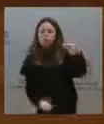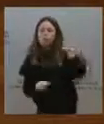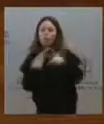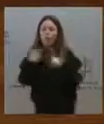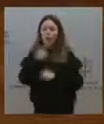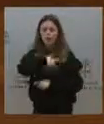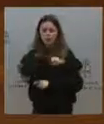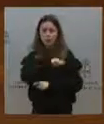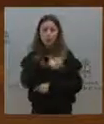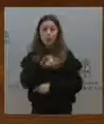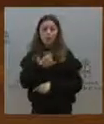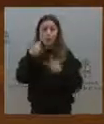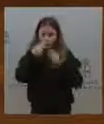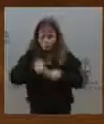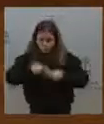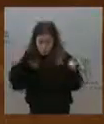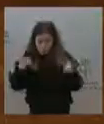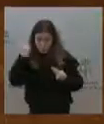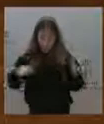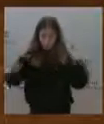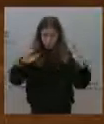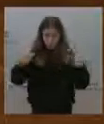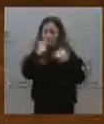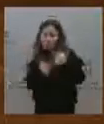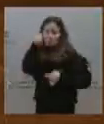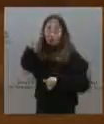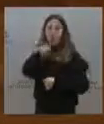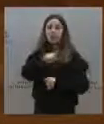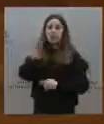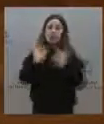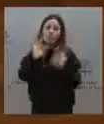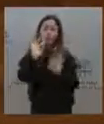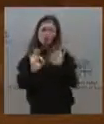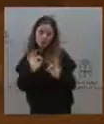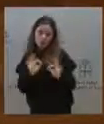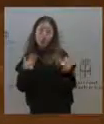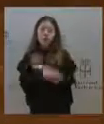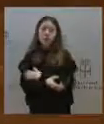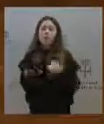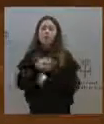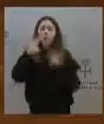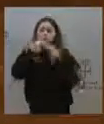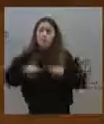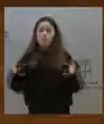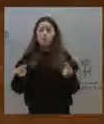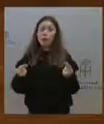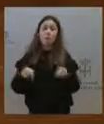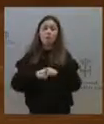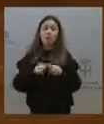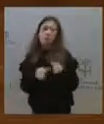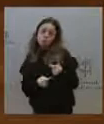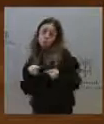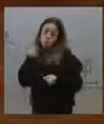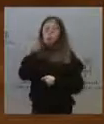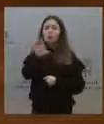periodo se incrementó en un 11%. Es la deuda pública que más rápido crece de todas las comunidades autónomas. Y con esta